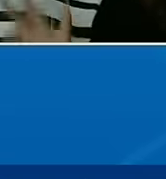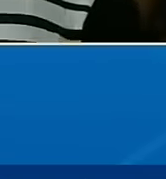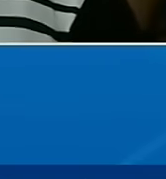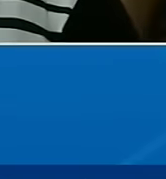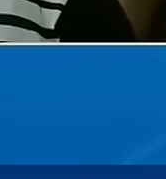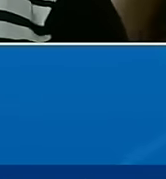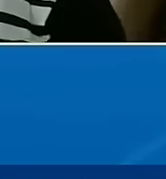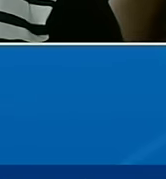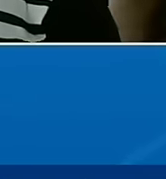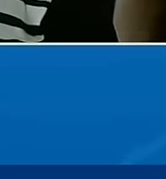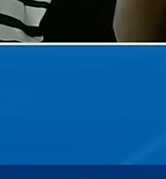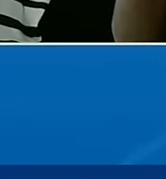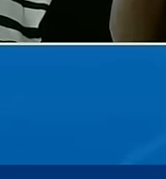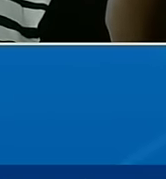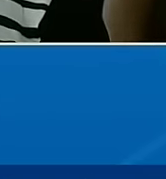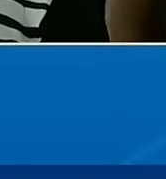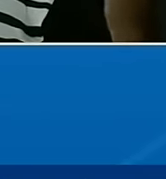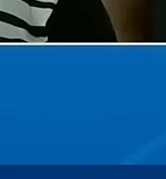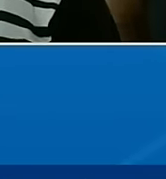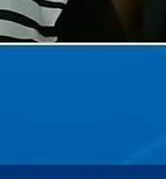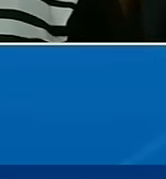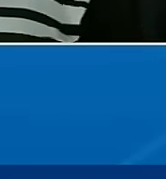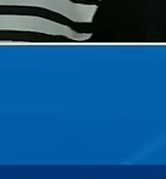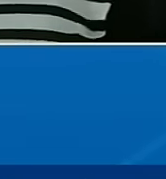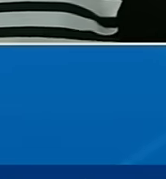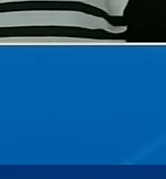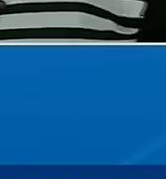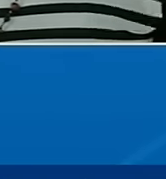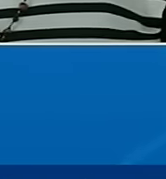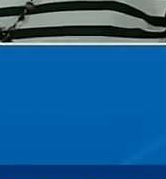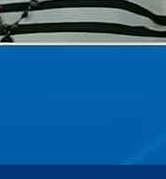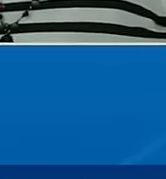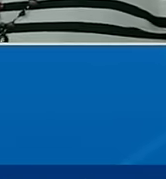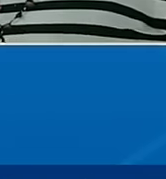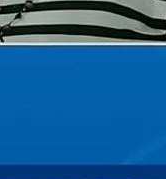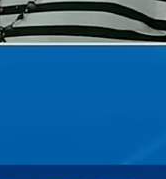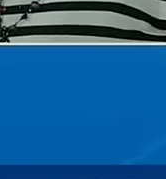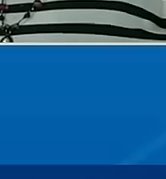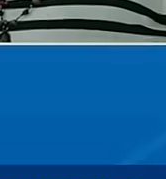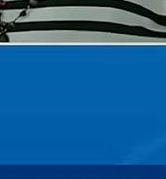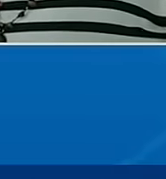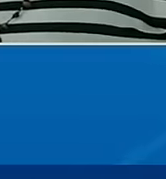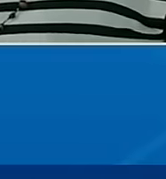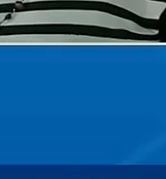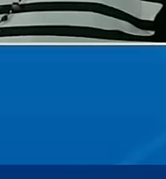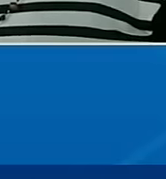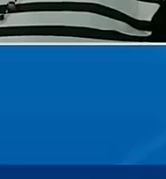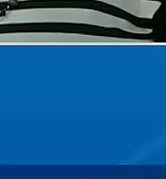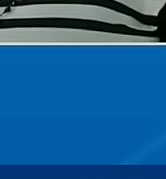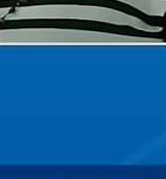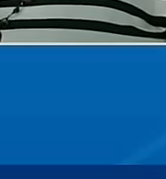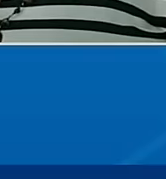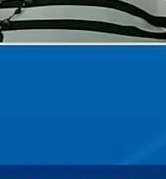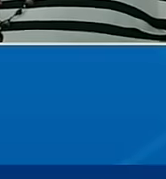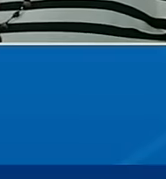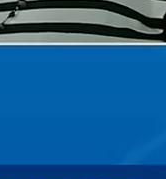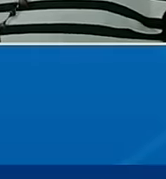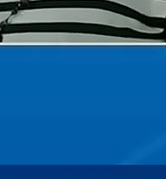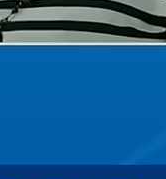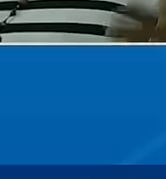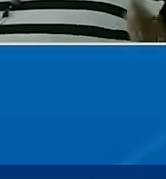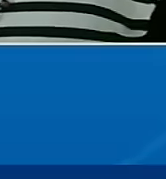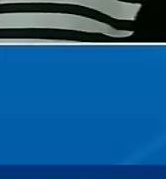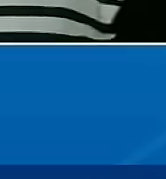de todo. Aquí no hay que ir para ninguna parte. Tenemos farmacia, charcutería, pescadería, tenemos